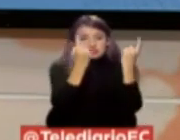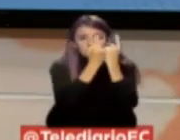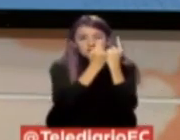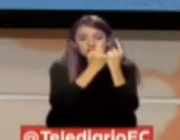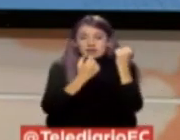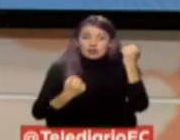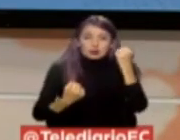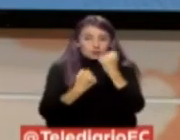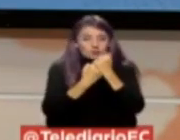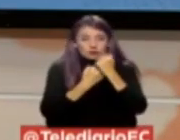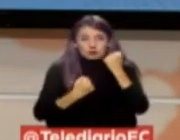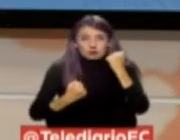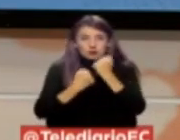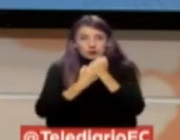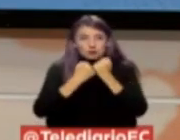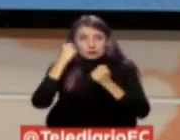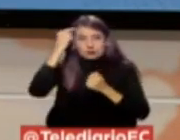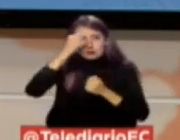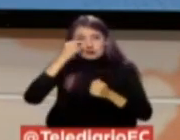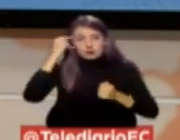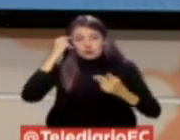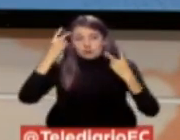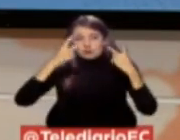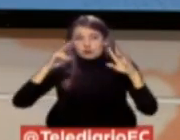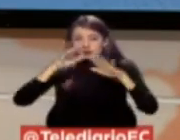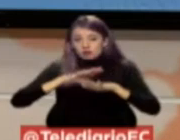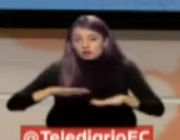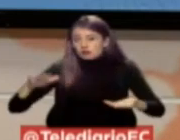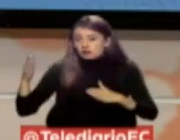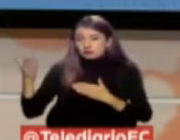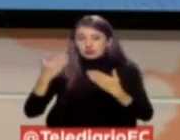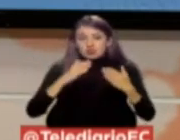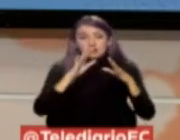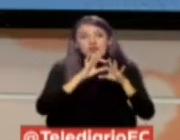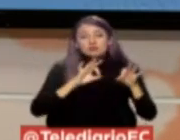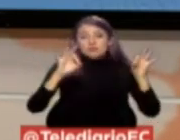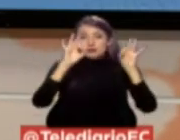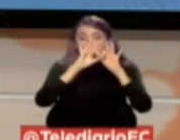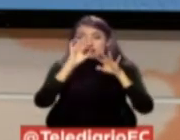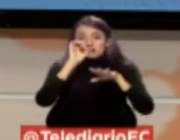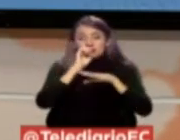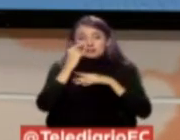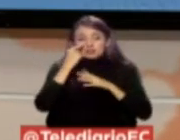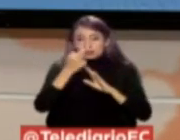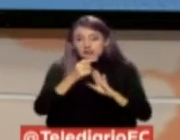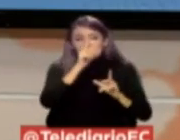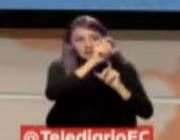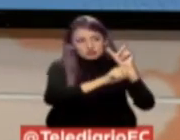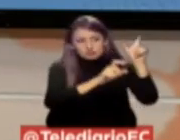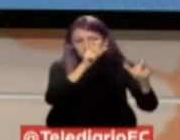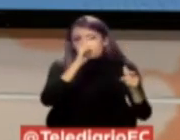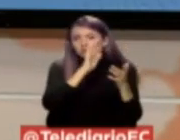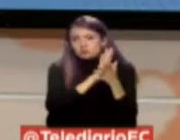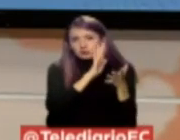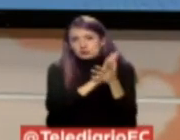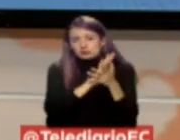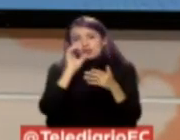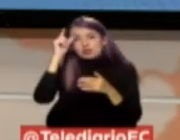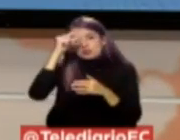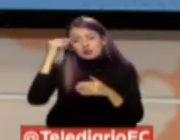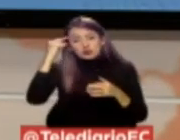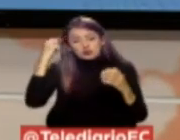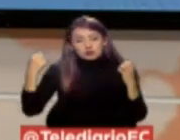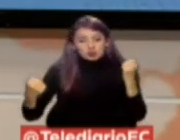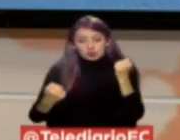el respaldo del gobierno para poder actuar. Y por último, Eduardo, y esto es muy importante, la ciudadanía puede estar tranquila, porque el gobierno apoyará